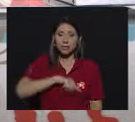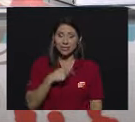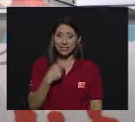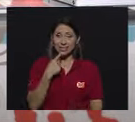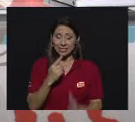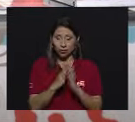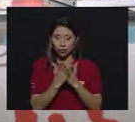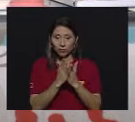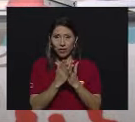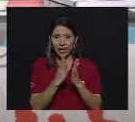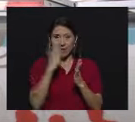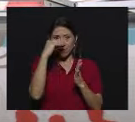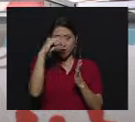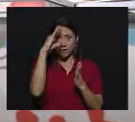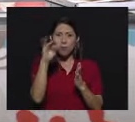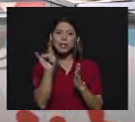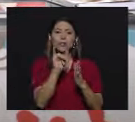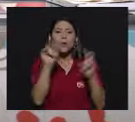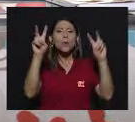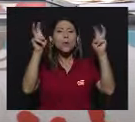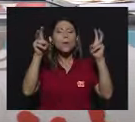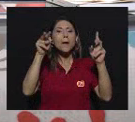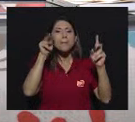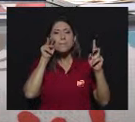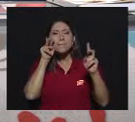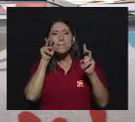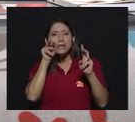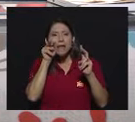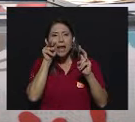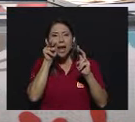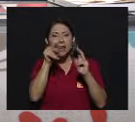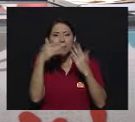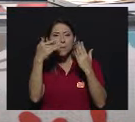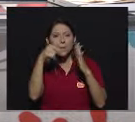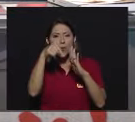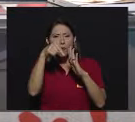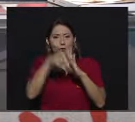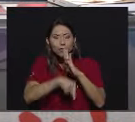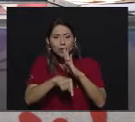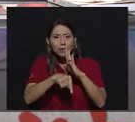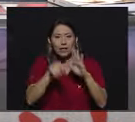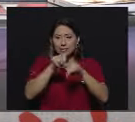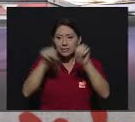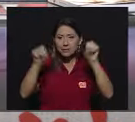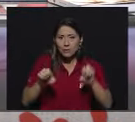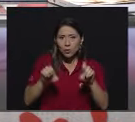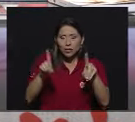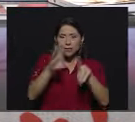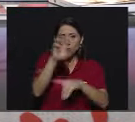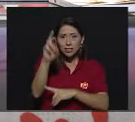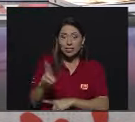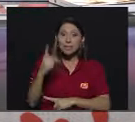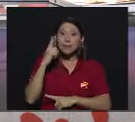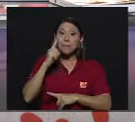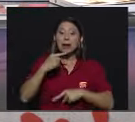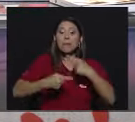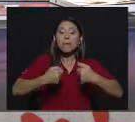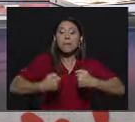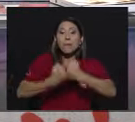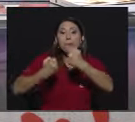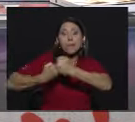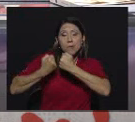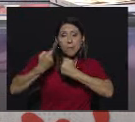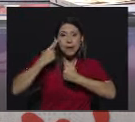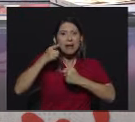Hemos dicho, digamos, que el informe es una mirada profunda al sistema educativo costarricense para señalar desafíos y fundamentar propuestas,